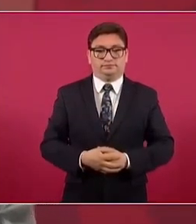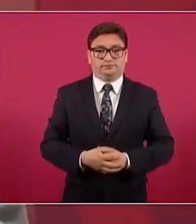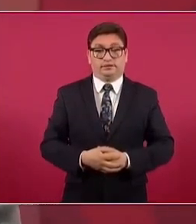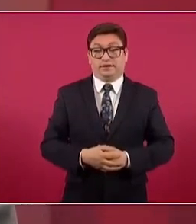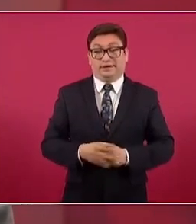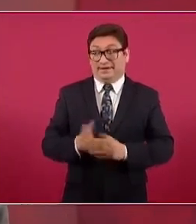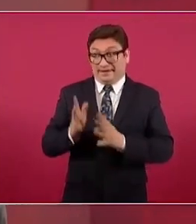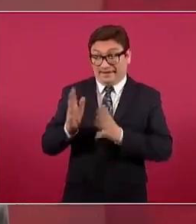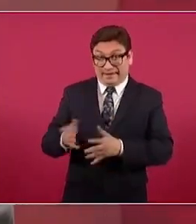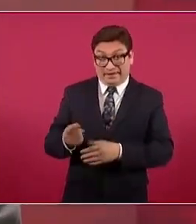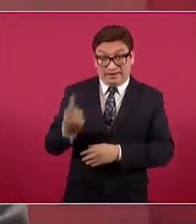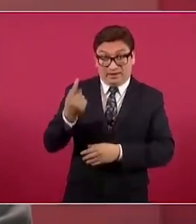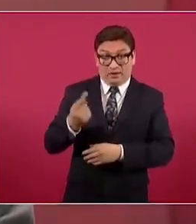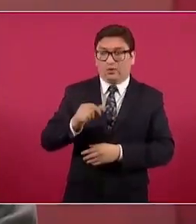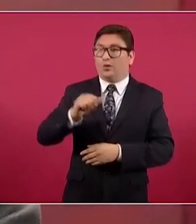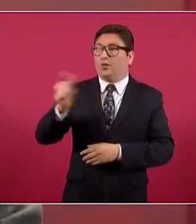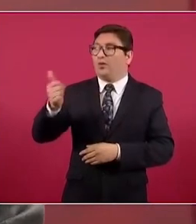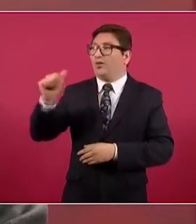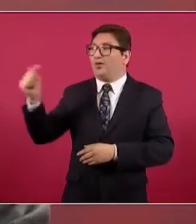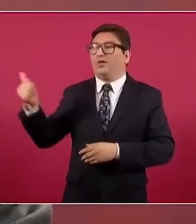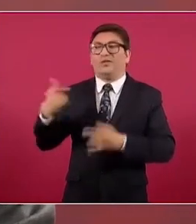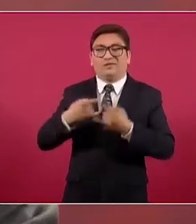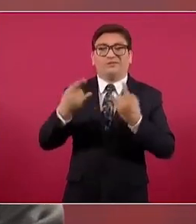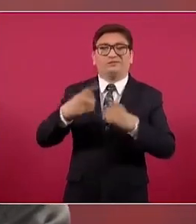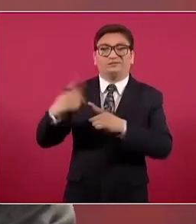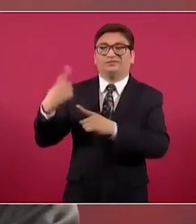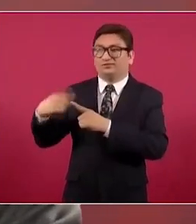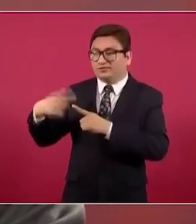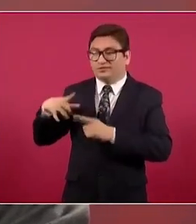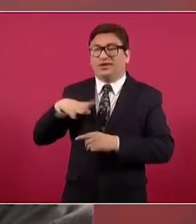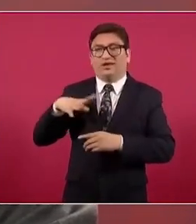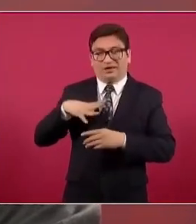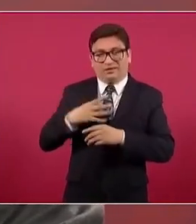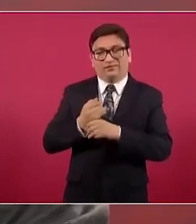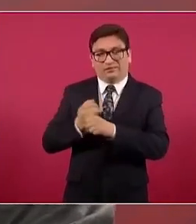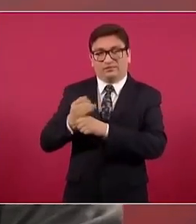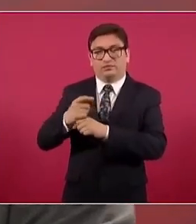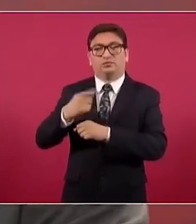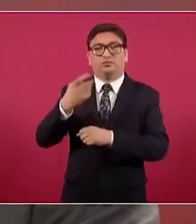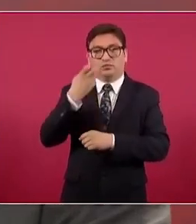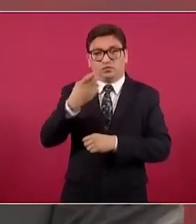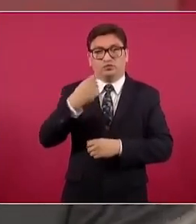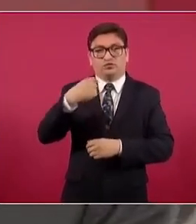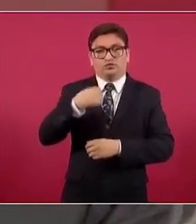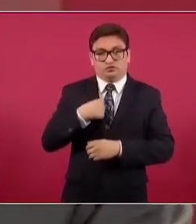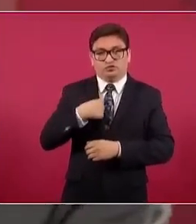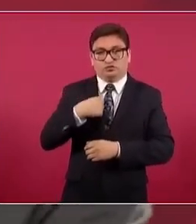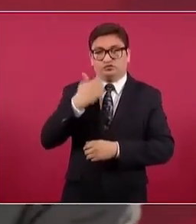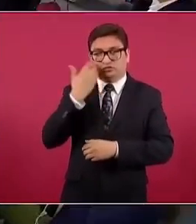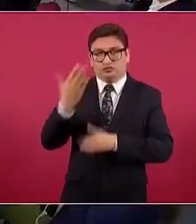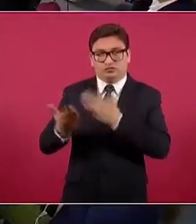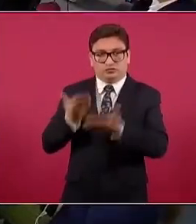hay muchísimos casos, al grado que estoy proponiendo